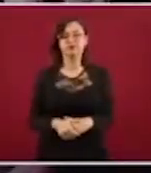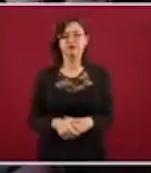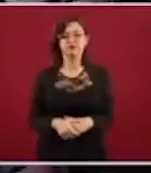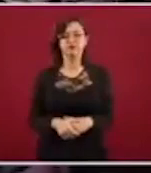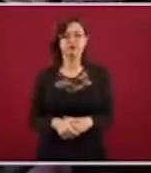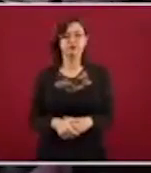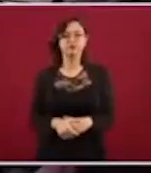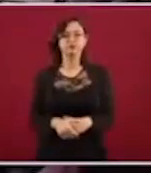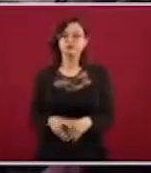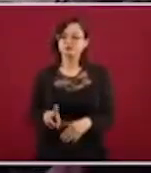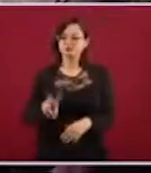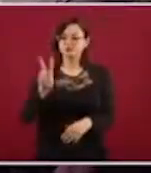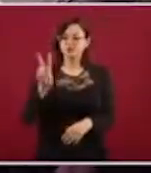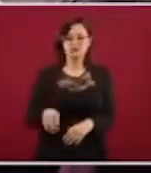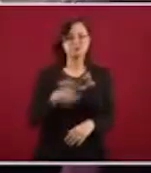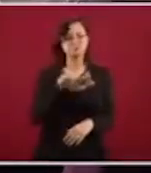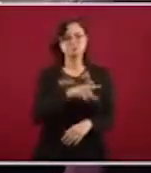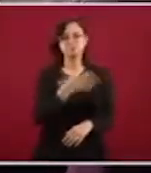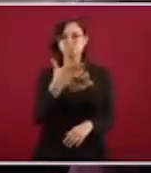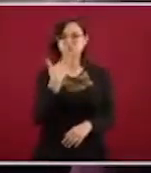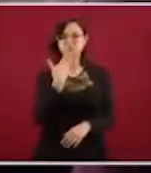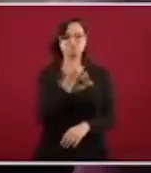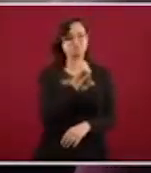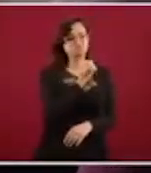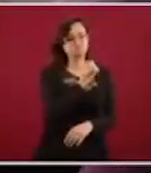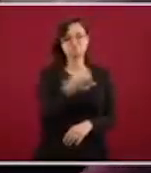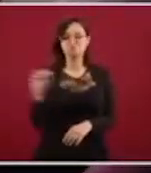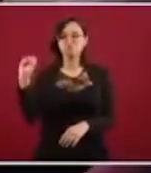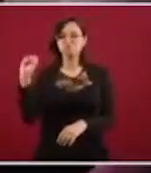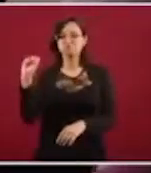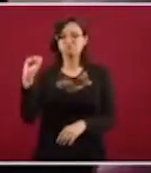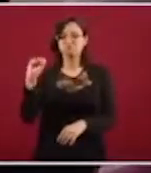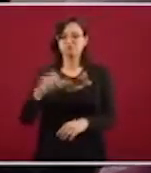de los mejores especialistas